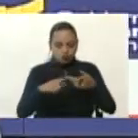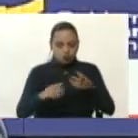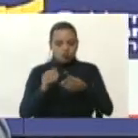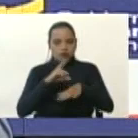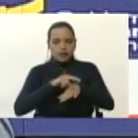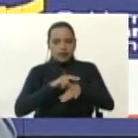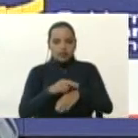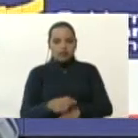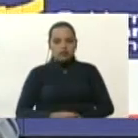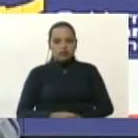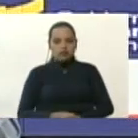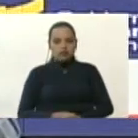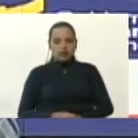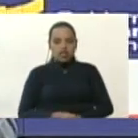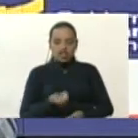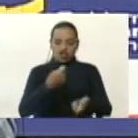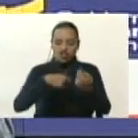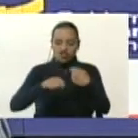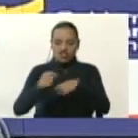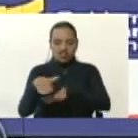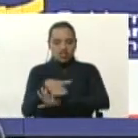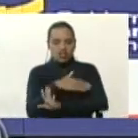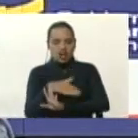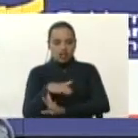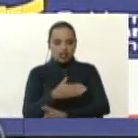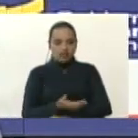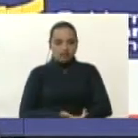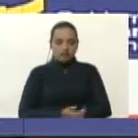los pasan y los bachaquean por fuera.